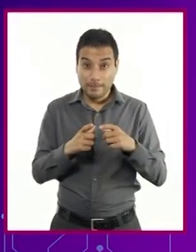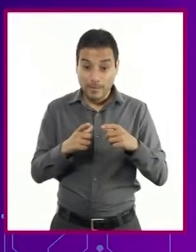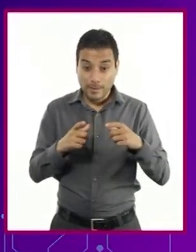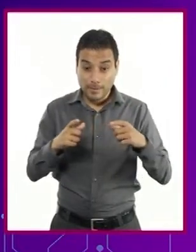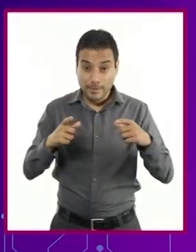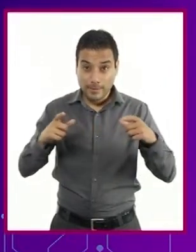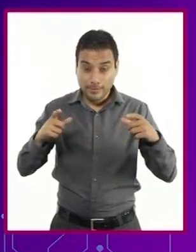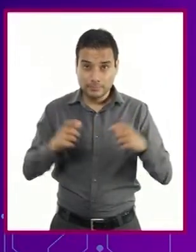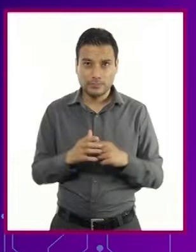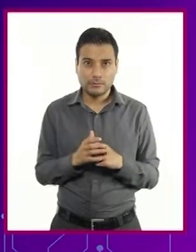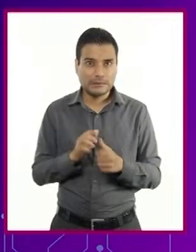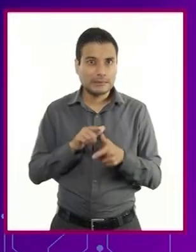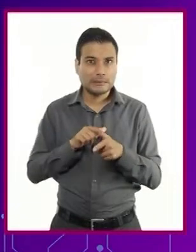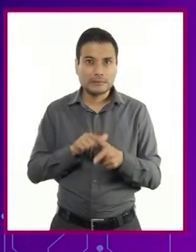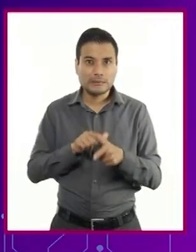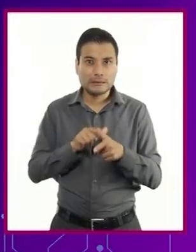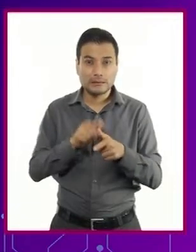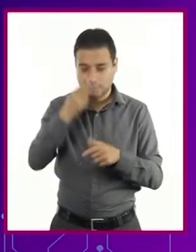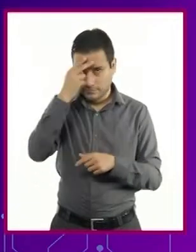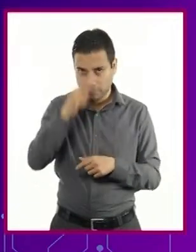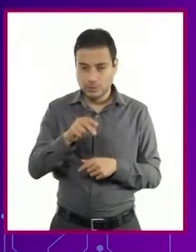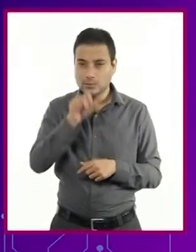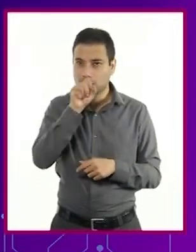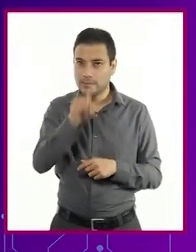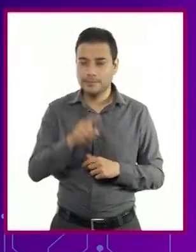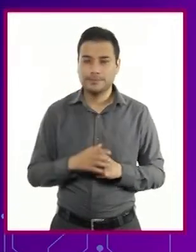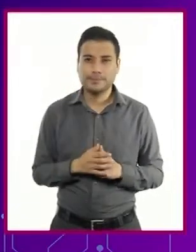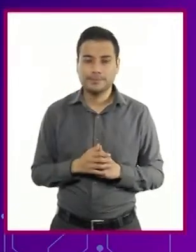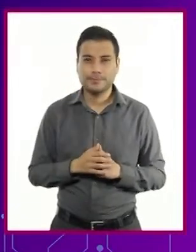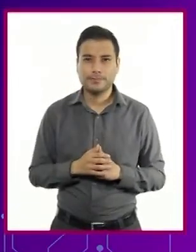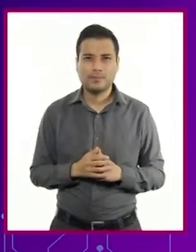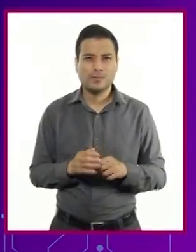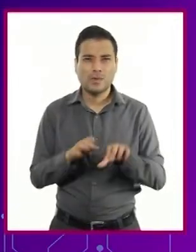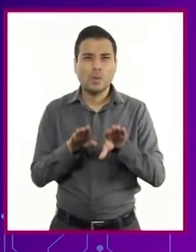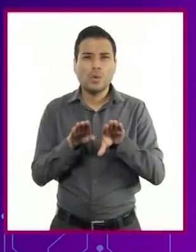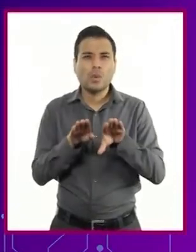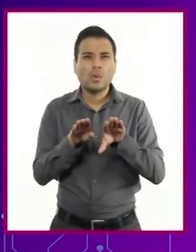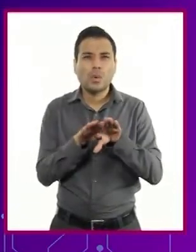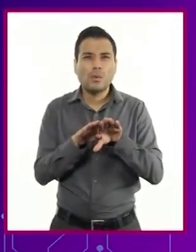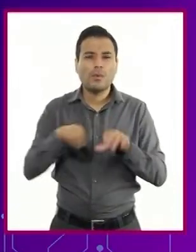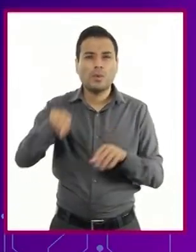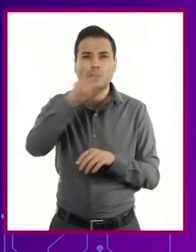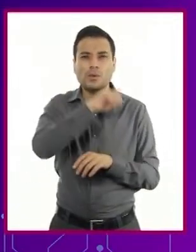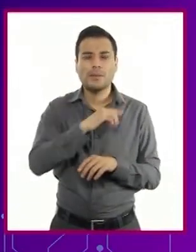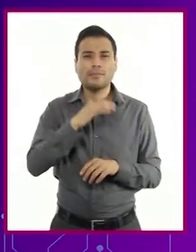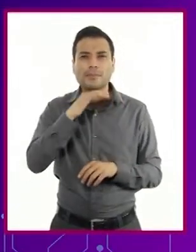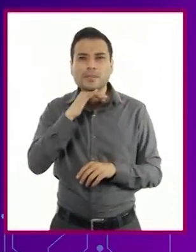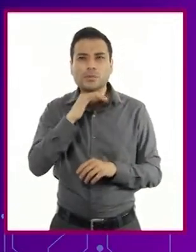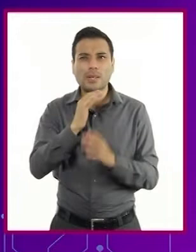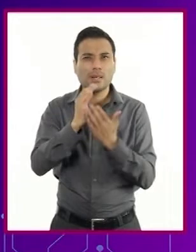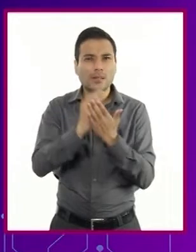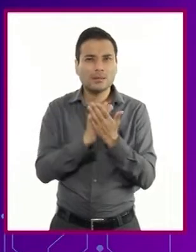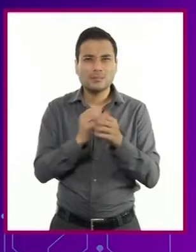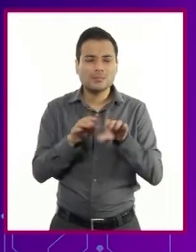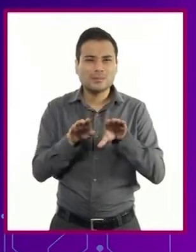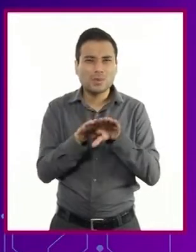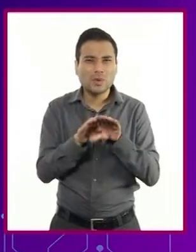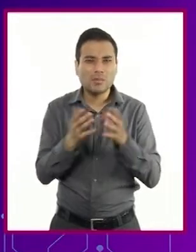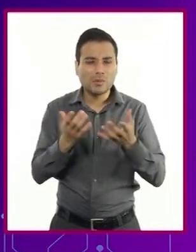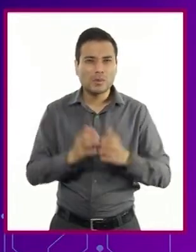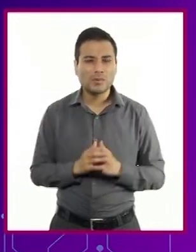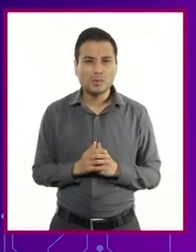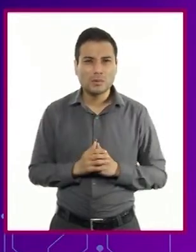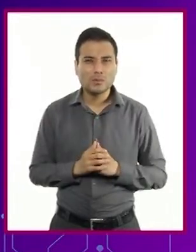es exponencial y México no es la excepción. ¿Cómo hacer para reducir las emisiones que producen y reducir también su